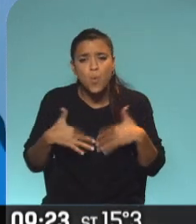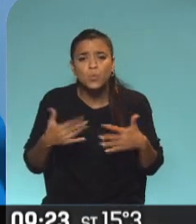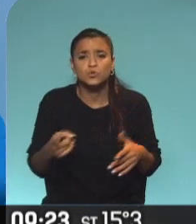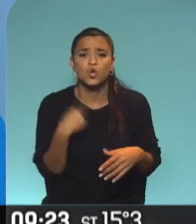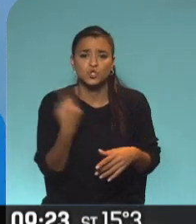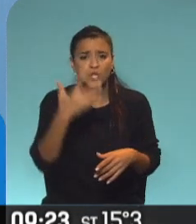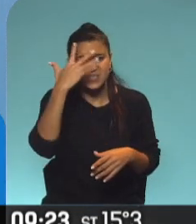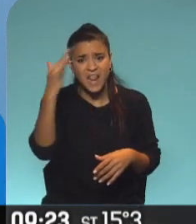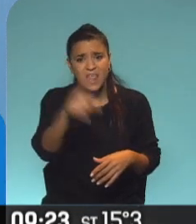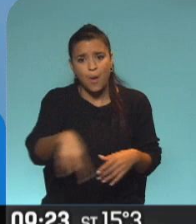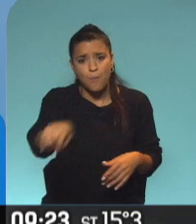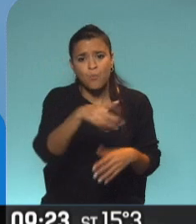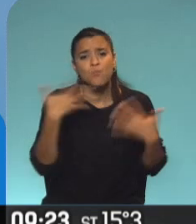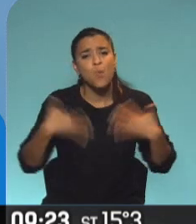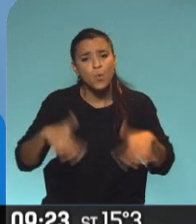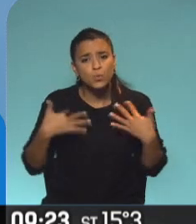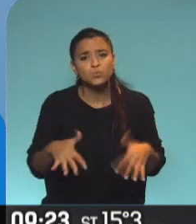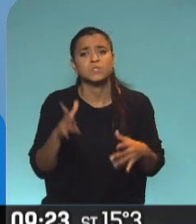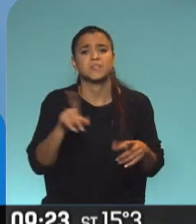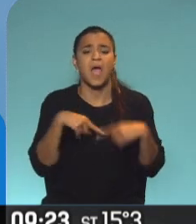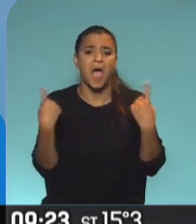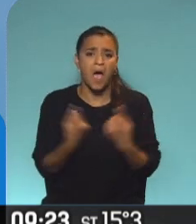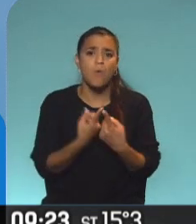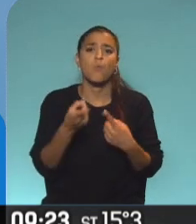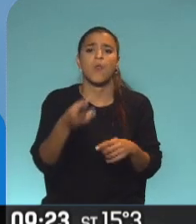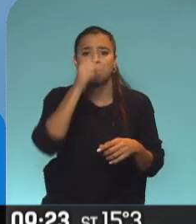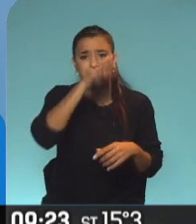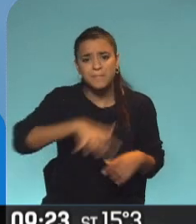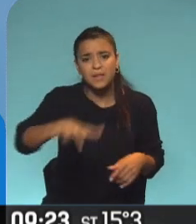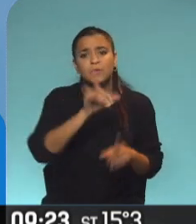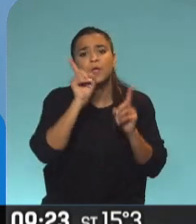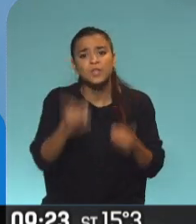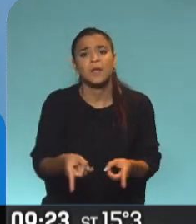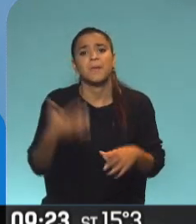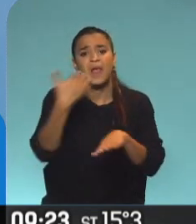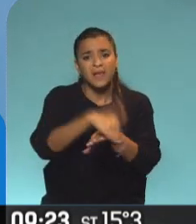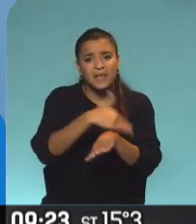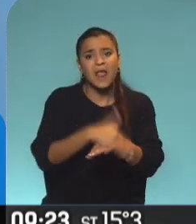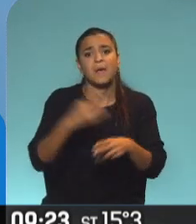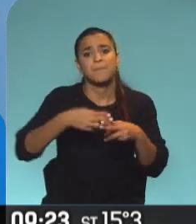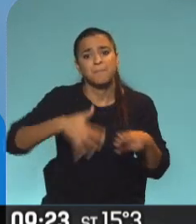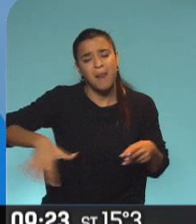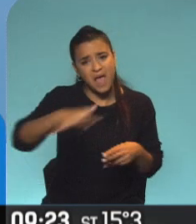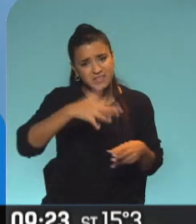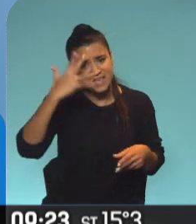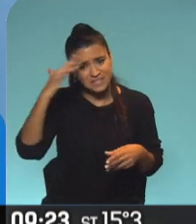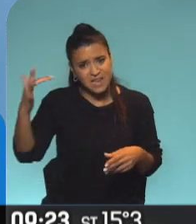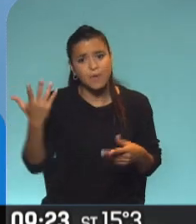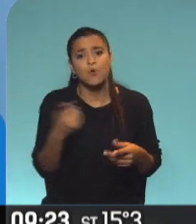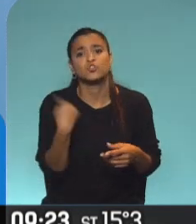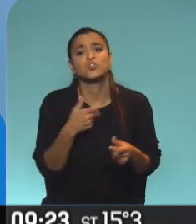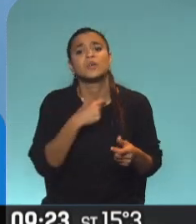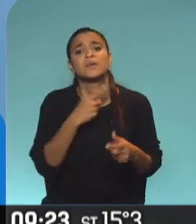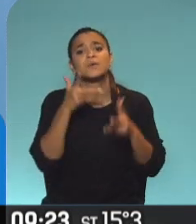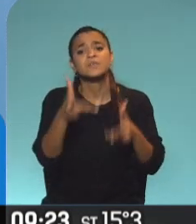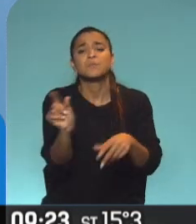los extrañamos y las extrañamos mucho en las aulas, en los patios, pero también en la calle, en las plazas. Lo que queremos decirles es que